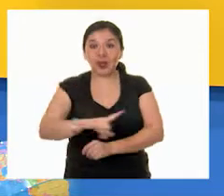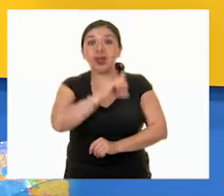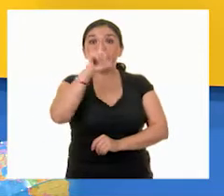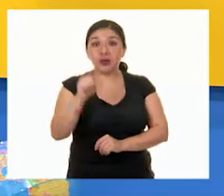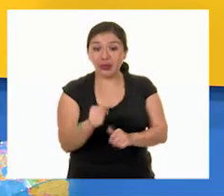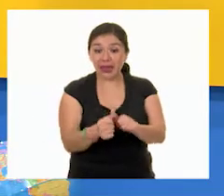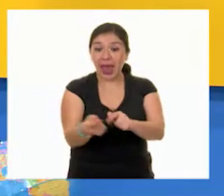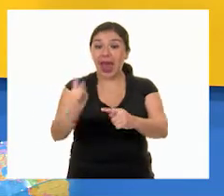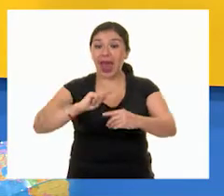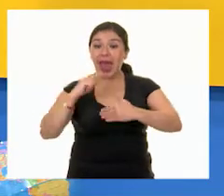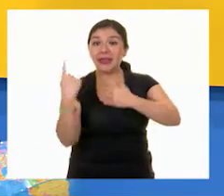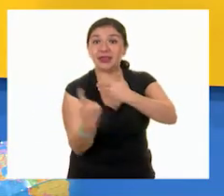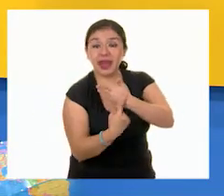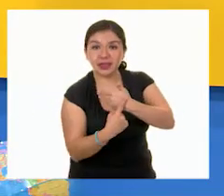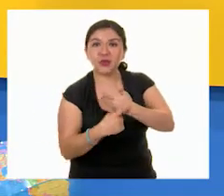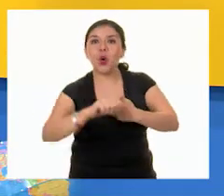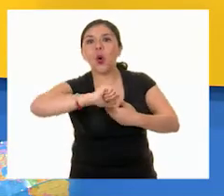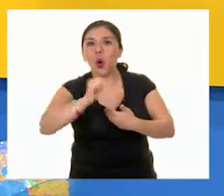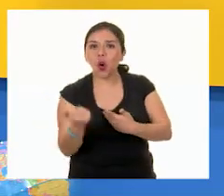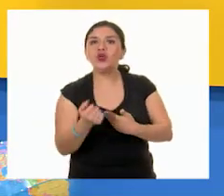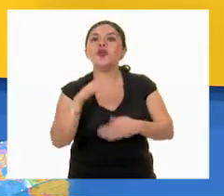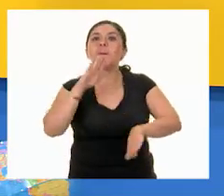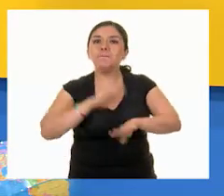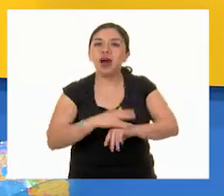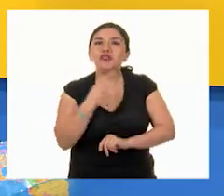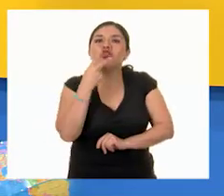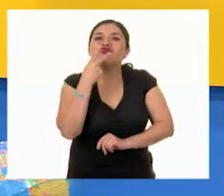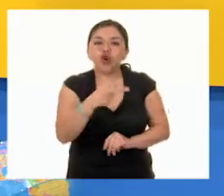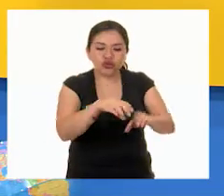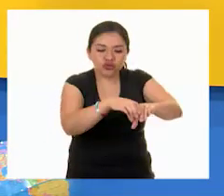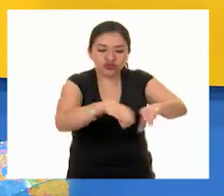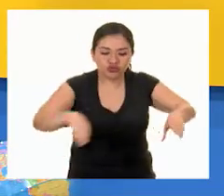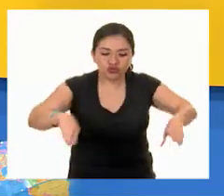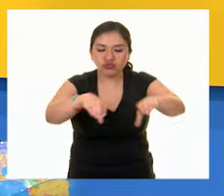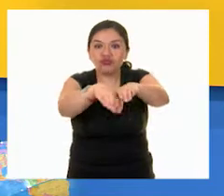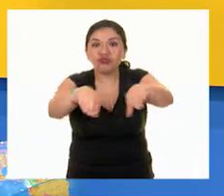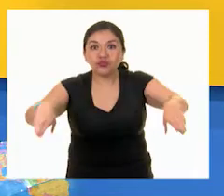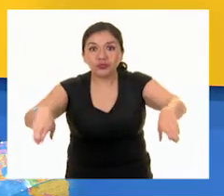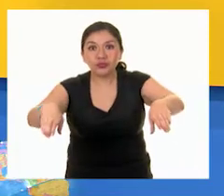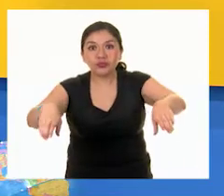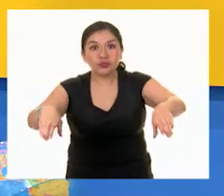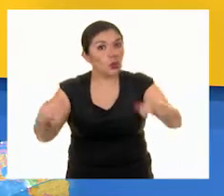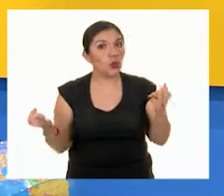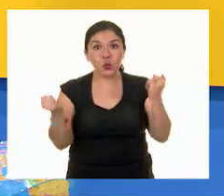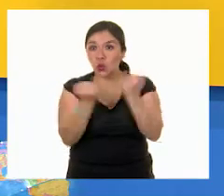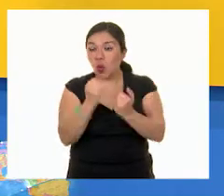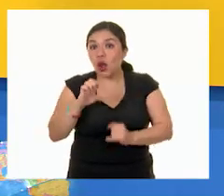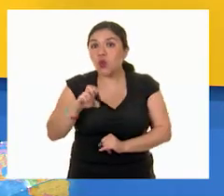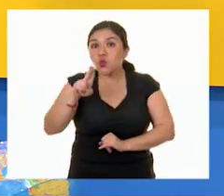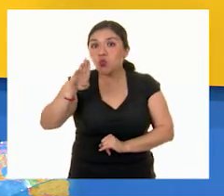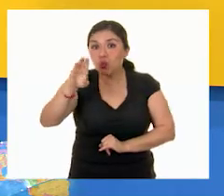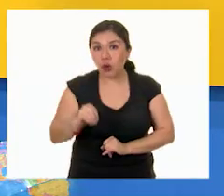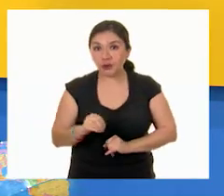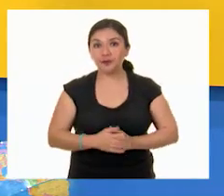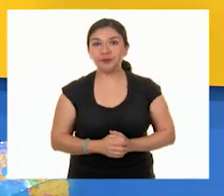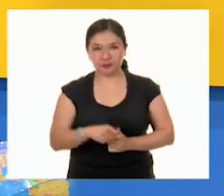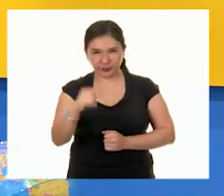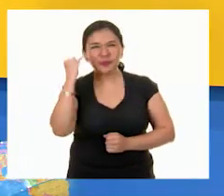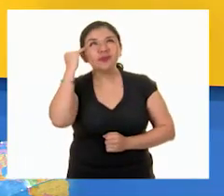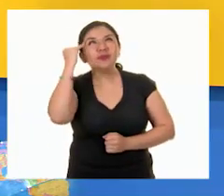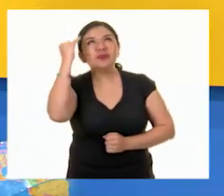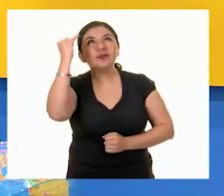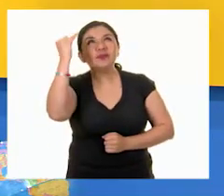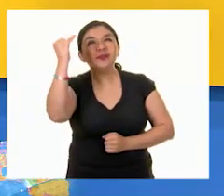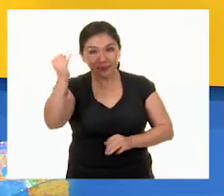detrás de cada cubo, colocamos otras dos filas iguales de cubos. ¿Ya se lo